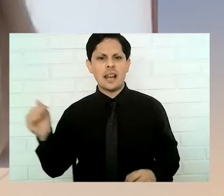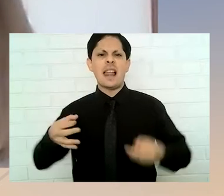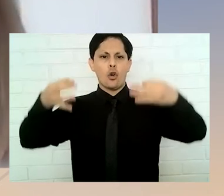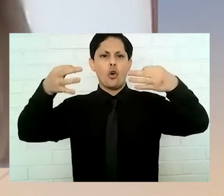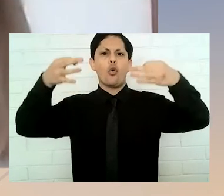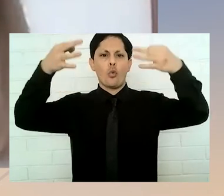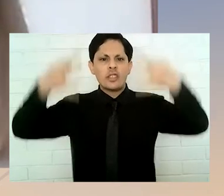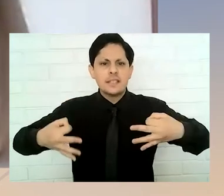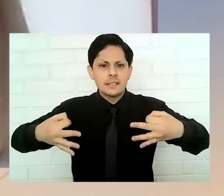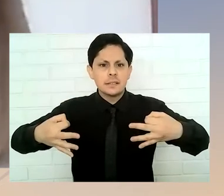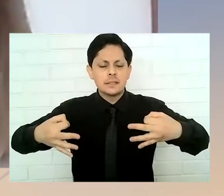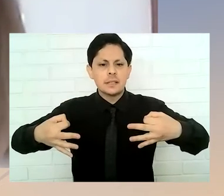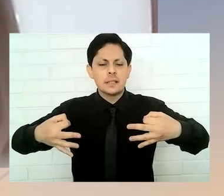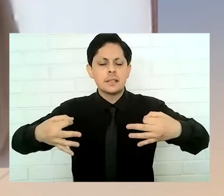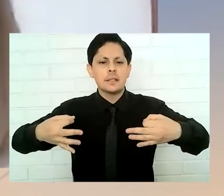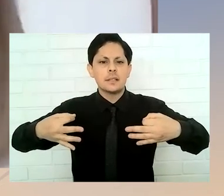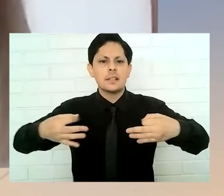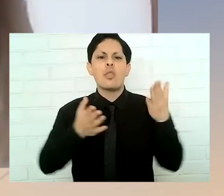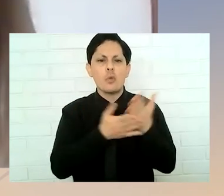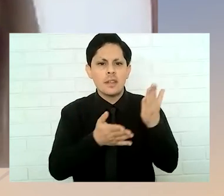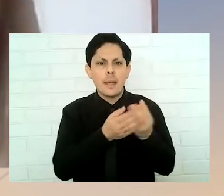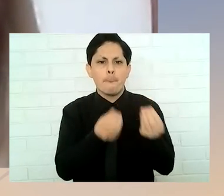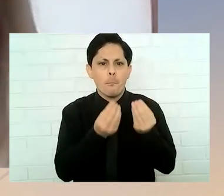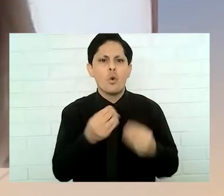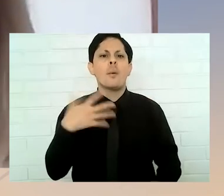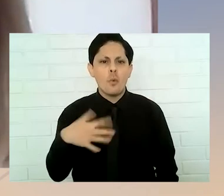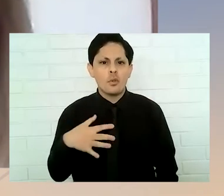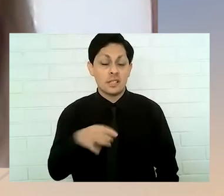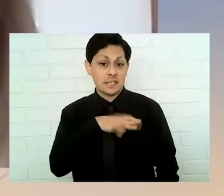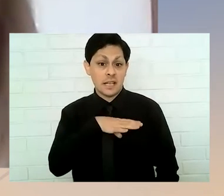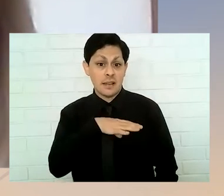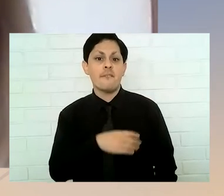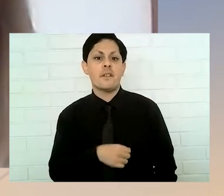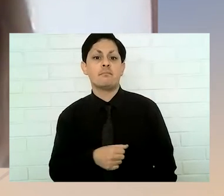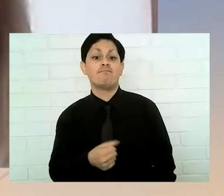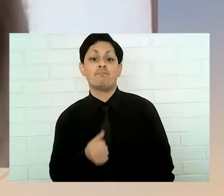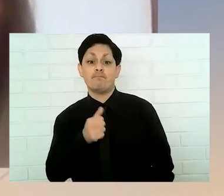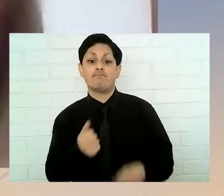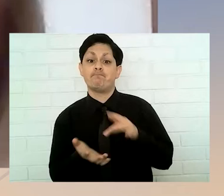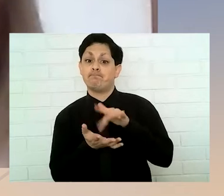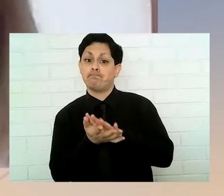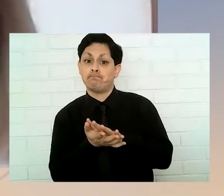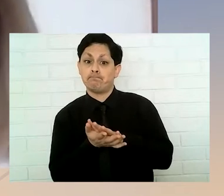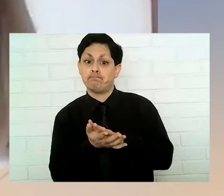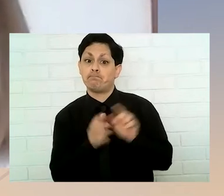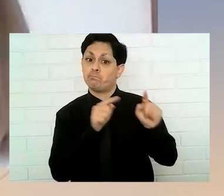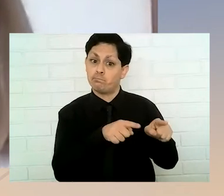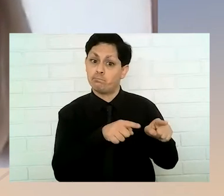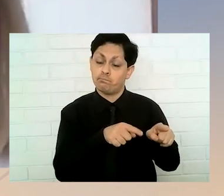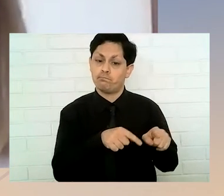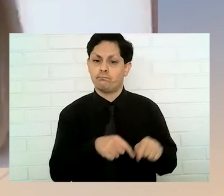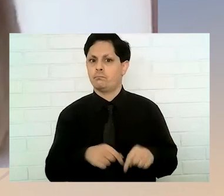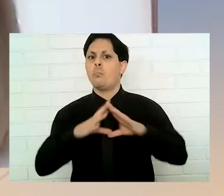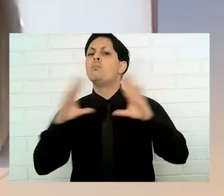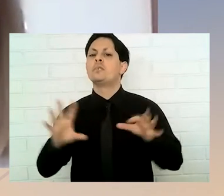educativa es muy importante y Chile está al debe con la educación especial. Eso, muchas gracias.